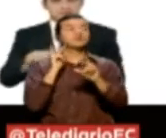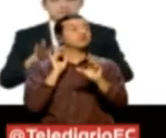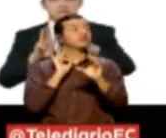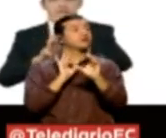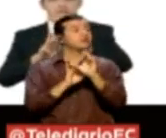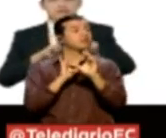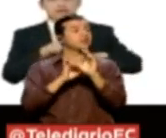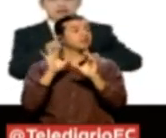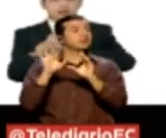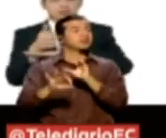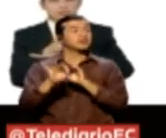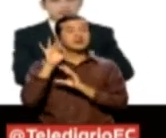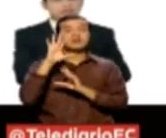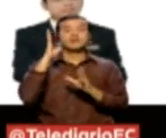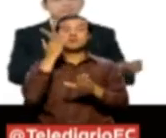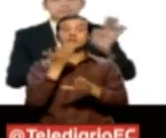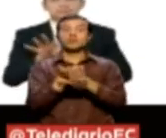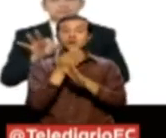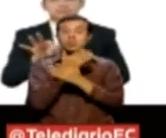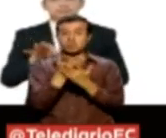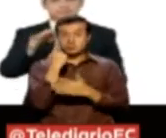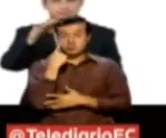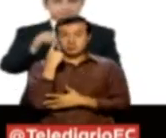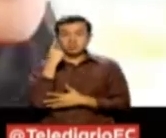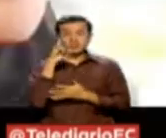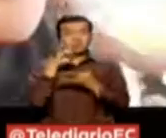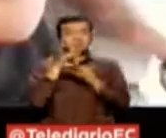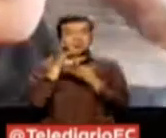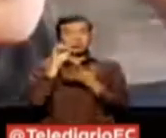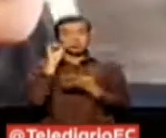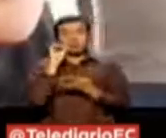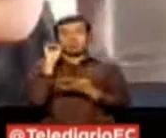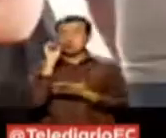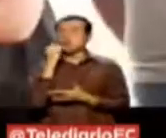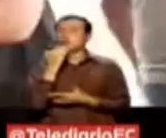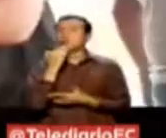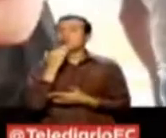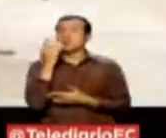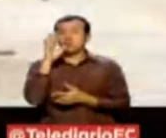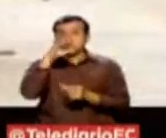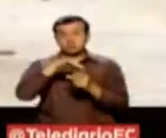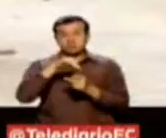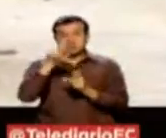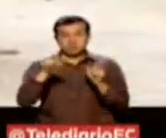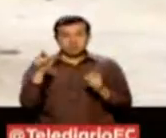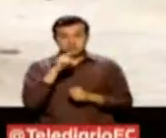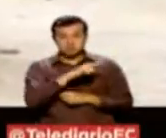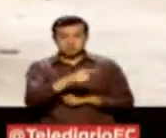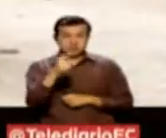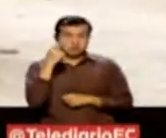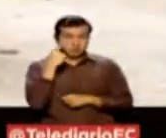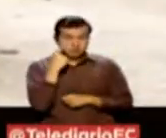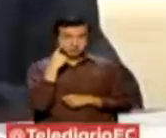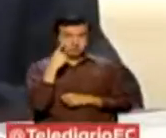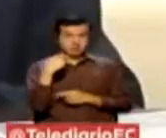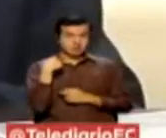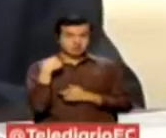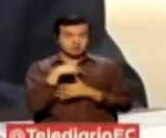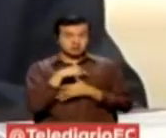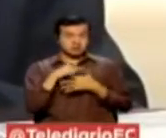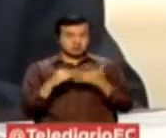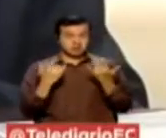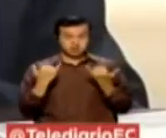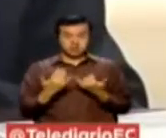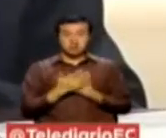también será elegido en medio de propuestas para su eliminación o que a través de una consulta popular se le resten atribuciones.